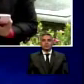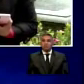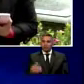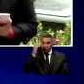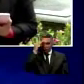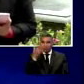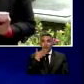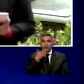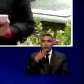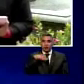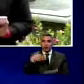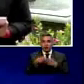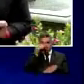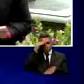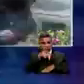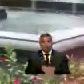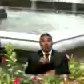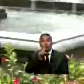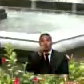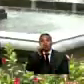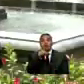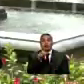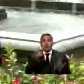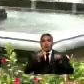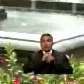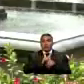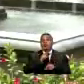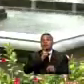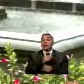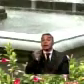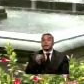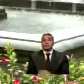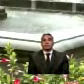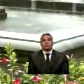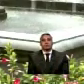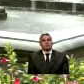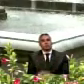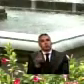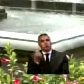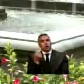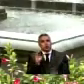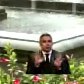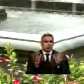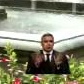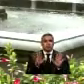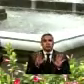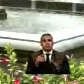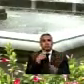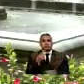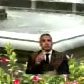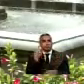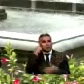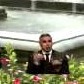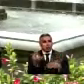Hola Carlos, amigos televidentes, buenas tardes. 13:07, así es, sobre las 12 del día, finalmente, como estaba previsto